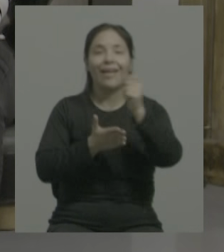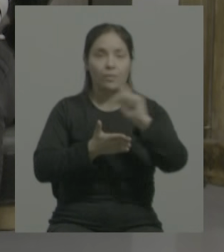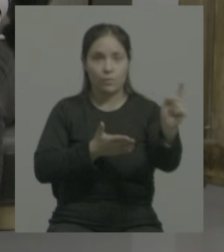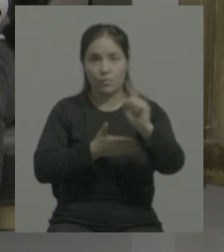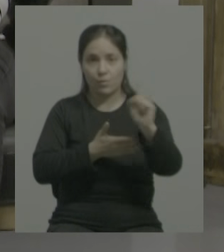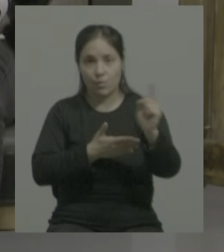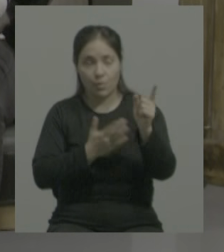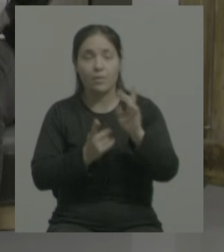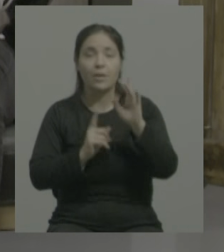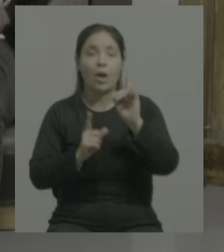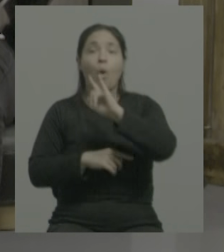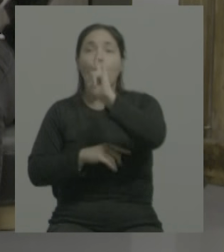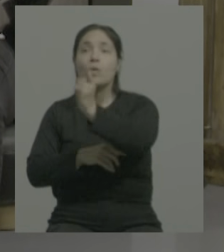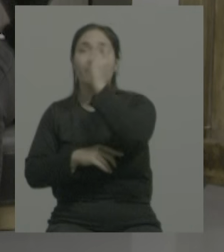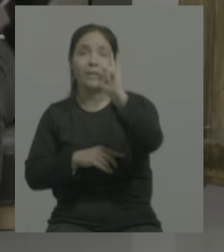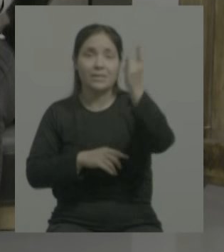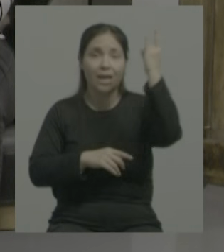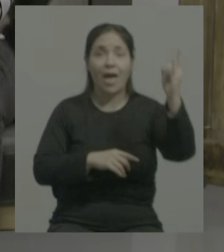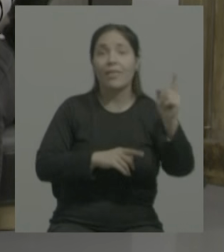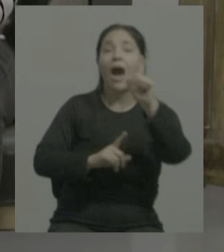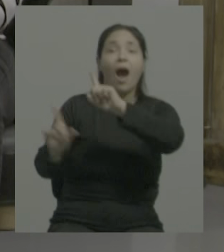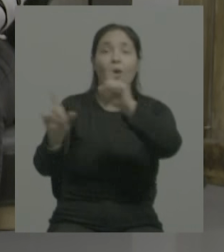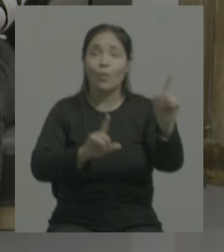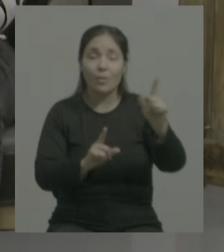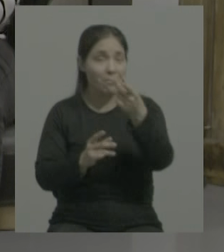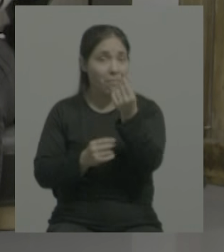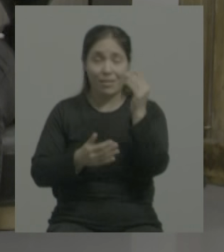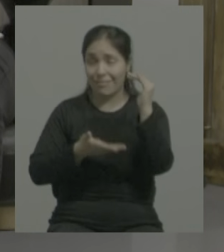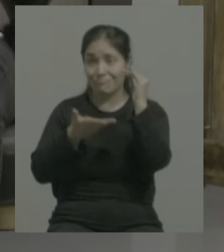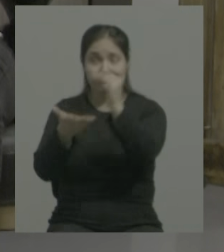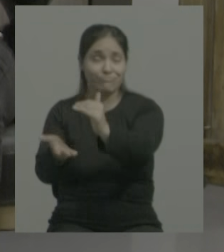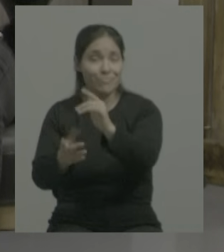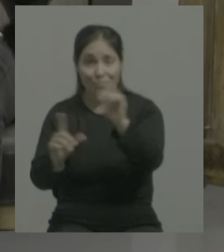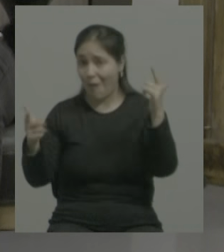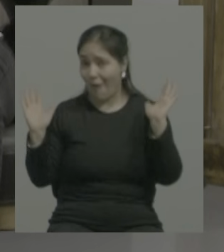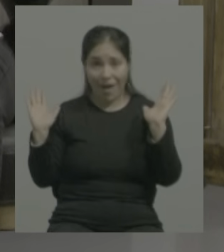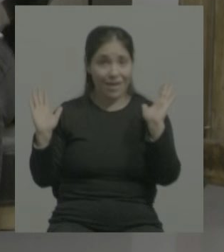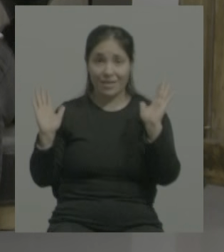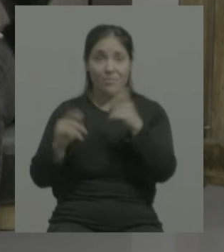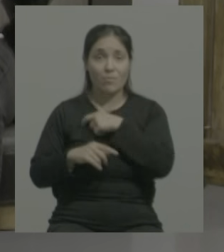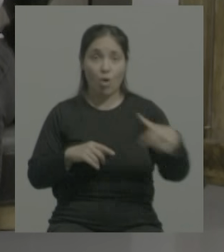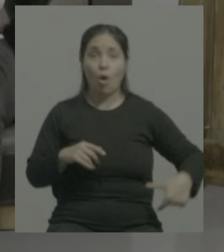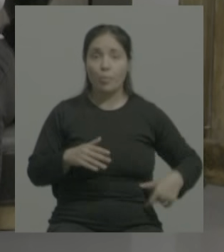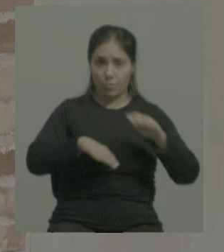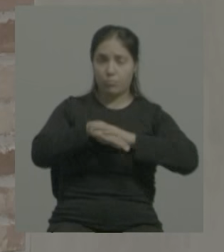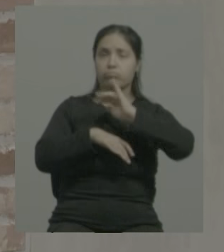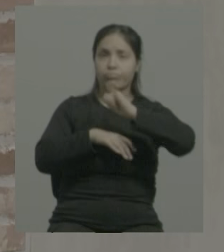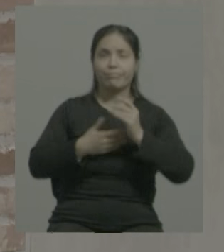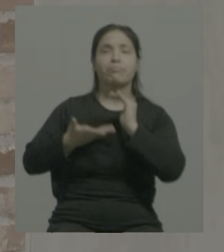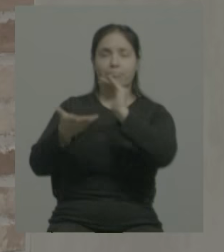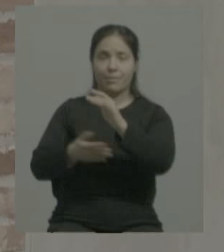muchas universidades donde esa plata no ha llegado todavía. O sea, ha sido una promesa que no se ha cumplido, eso también hay que